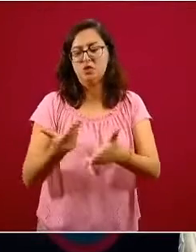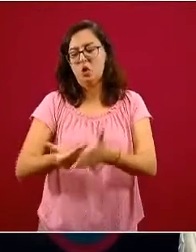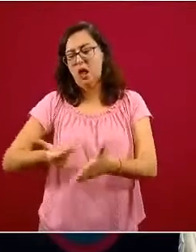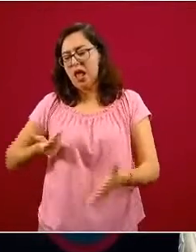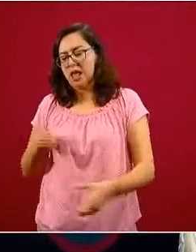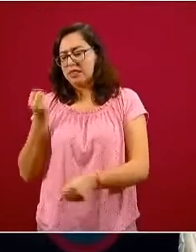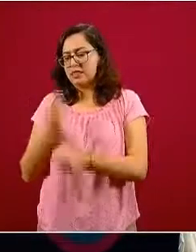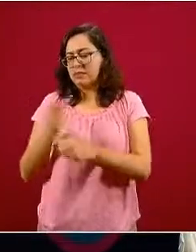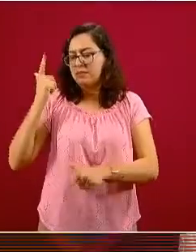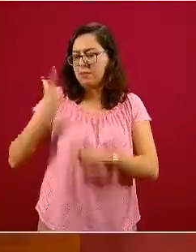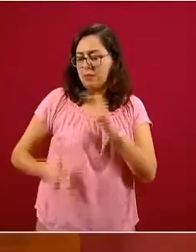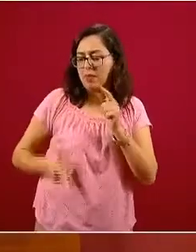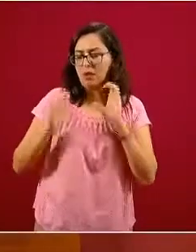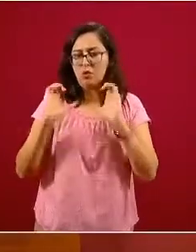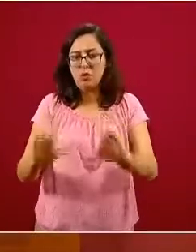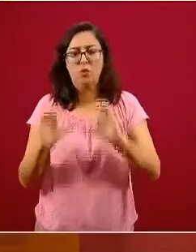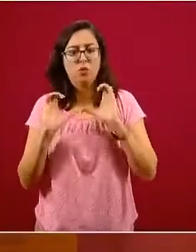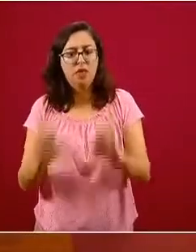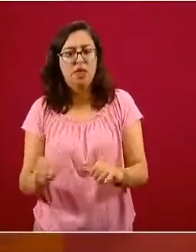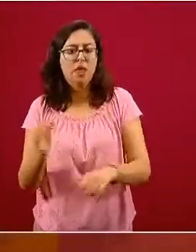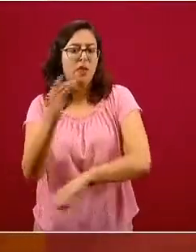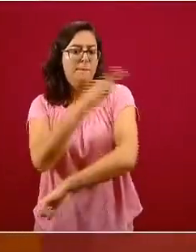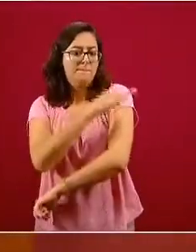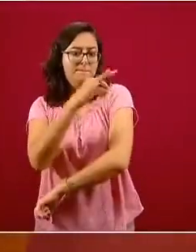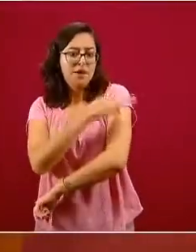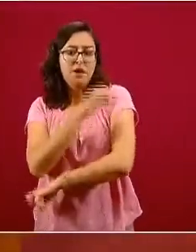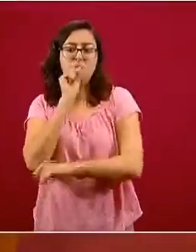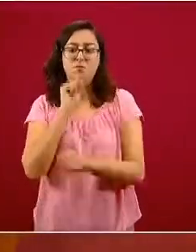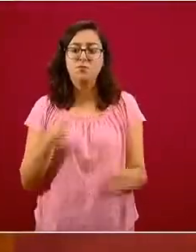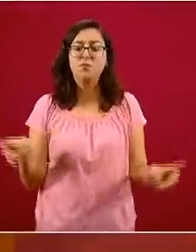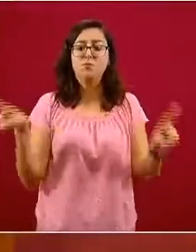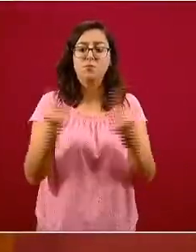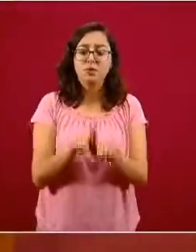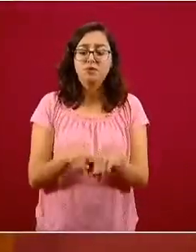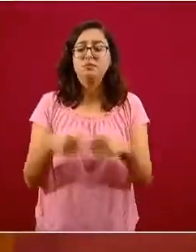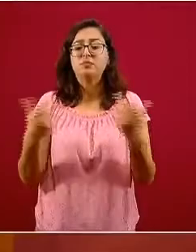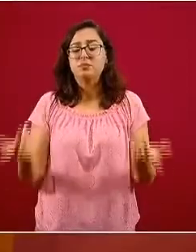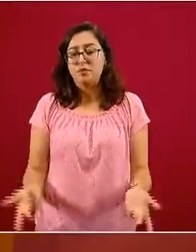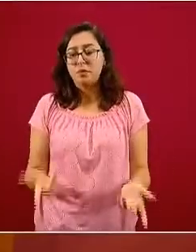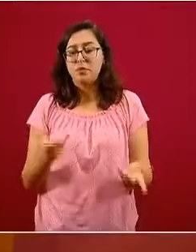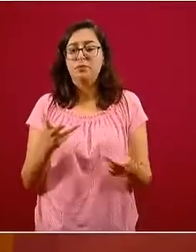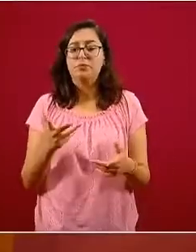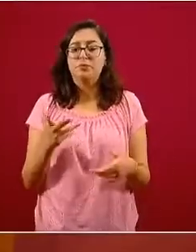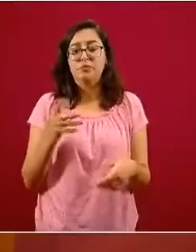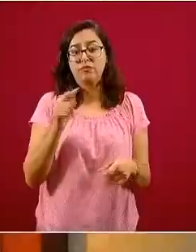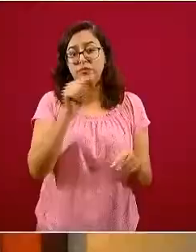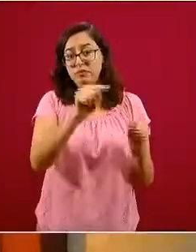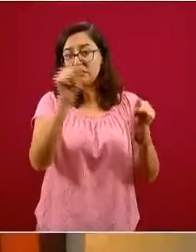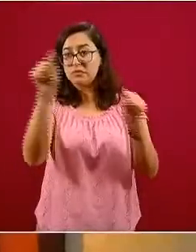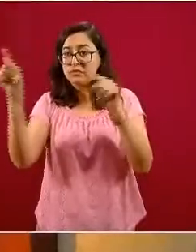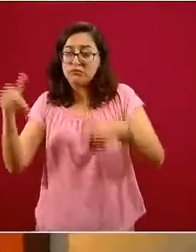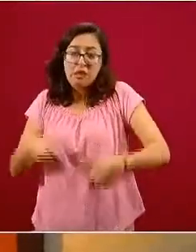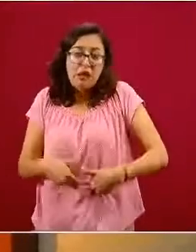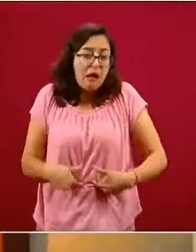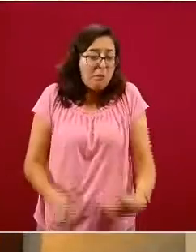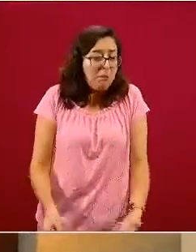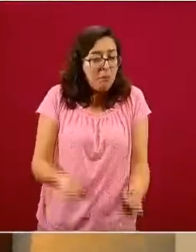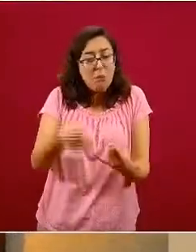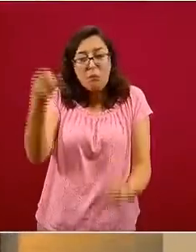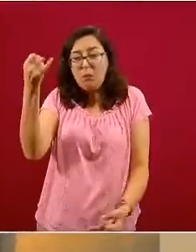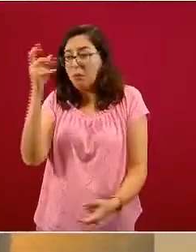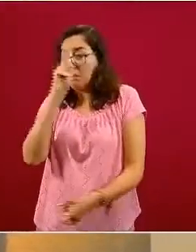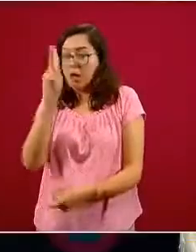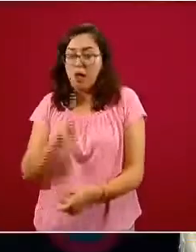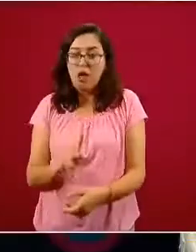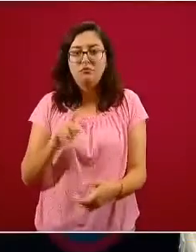incluyendo vacunación y la dotación de micronutrientes en el caso o en las zonas donde hay desnutrición. La